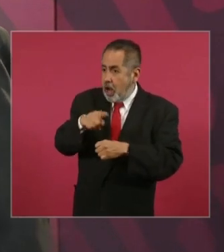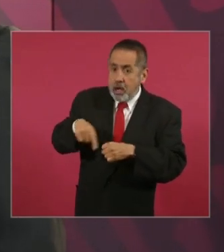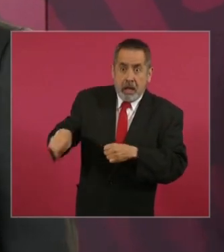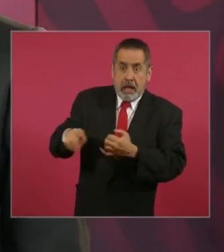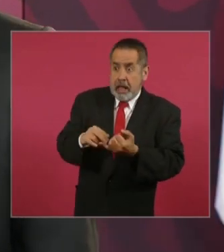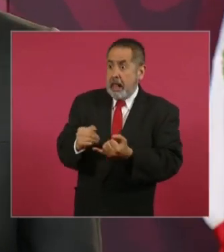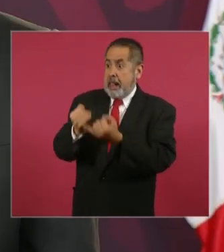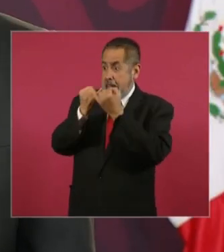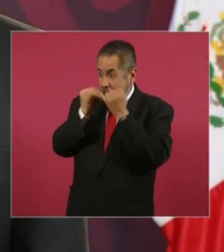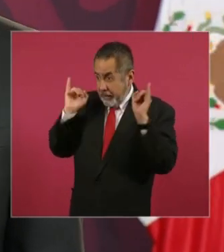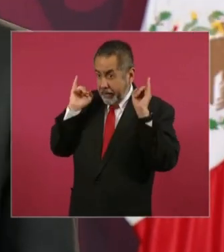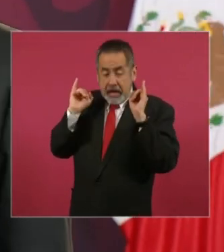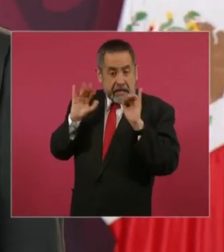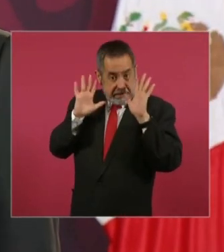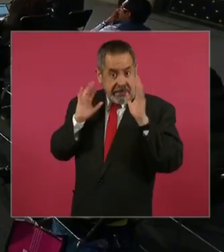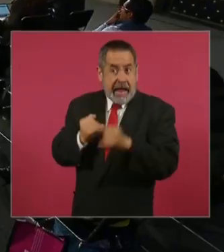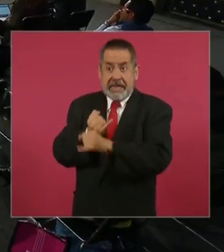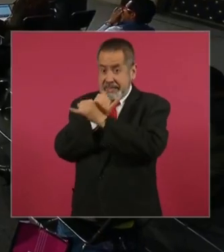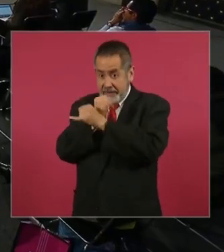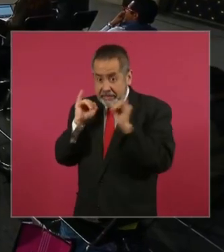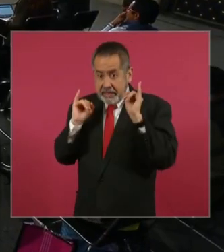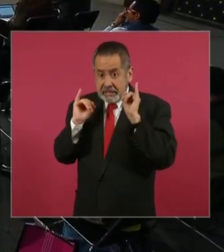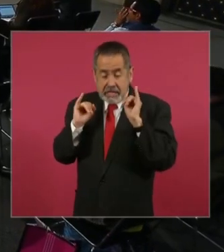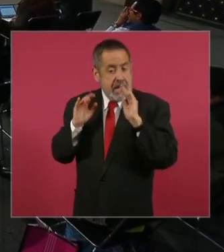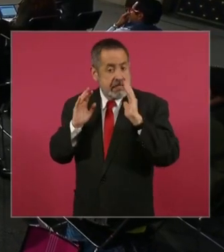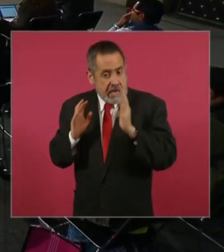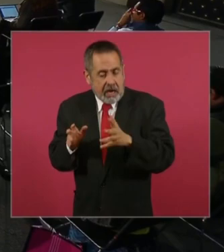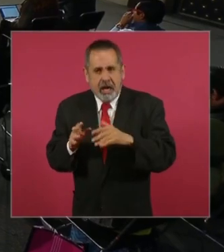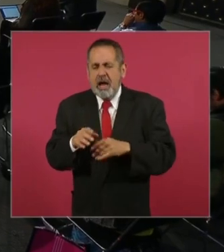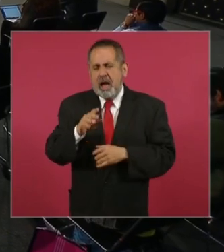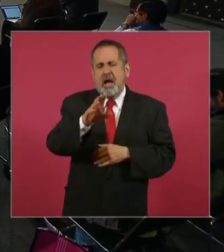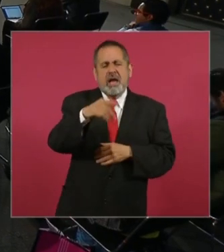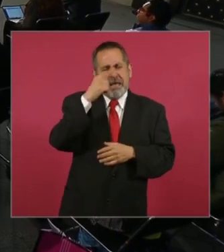independencia, porque era pues la única, creo que dos